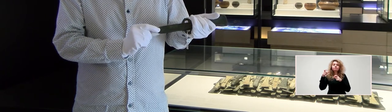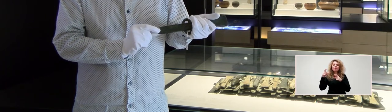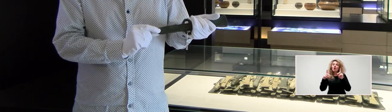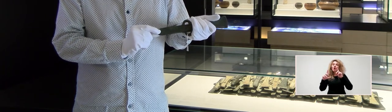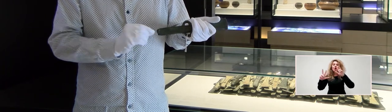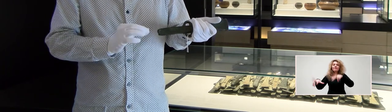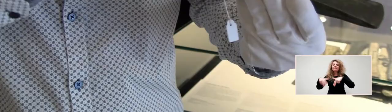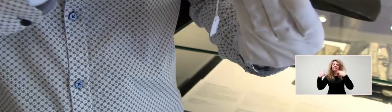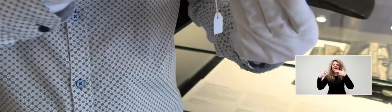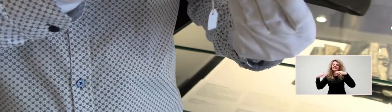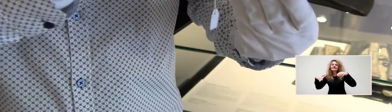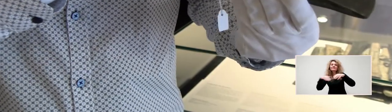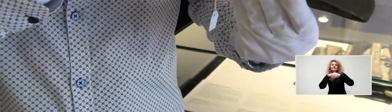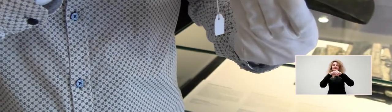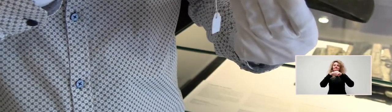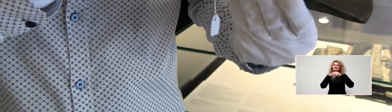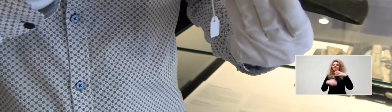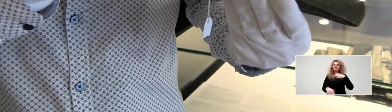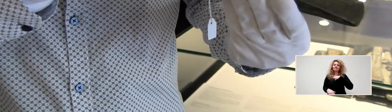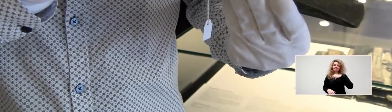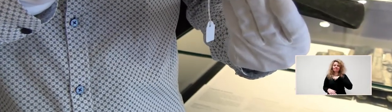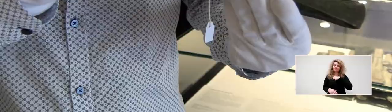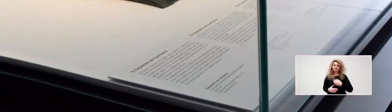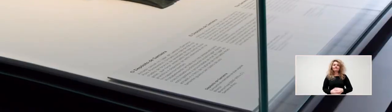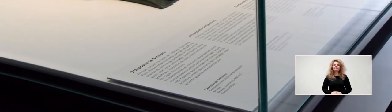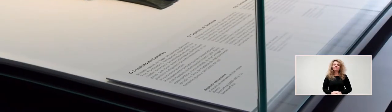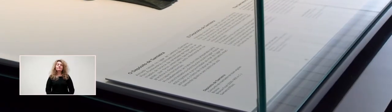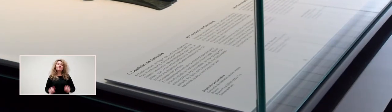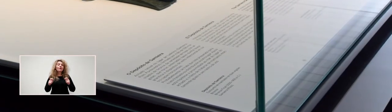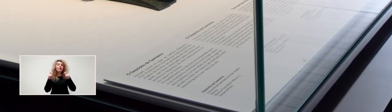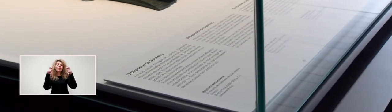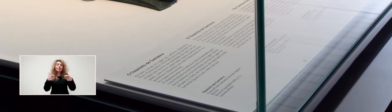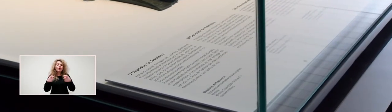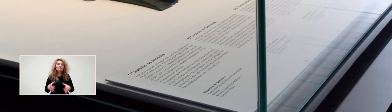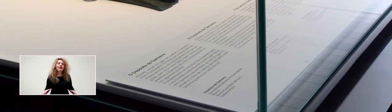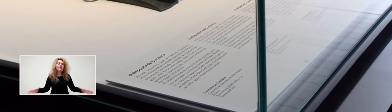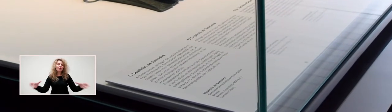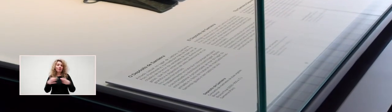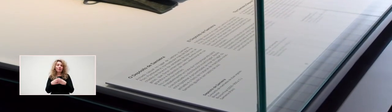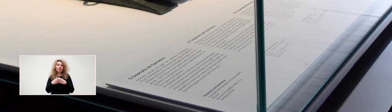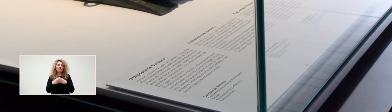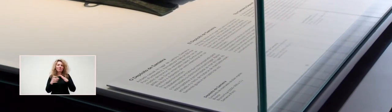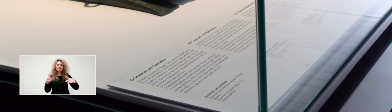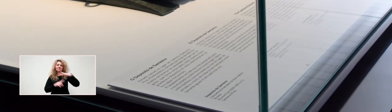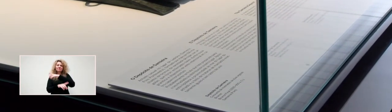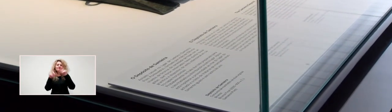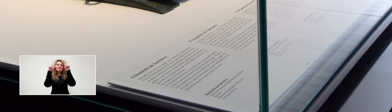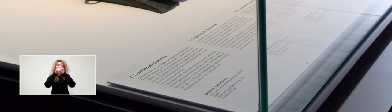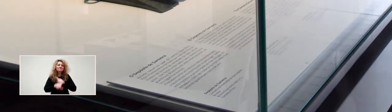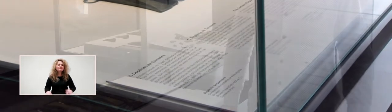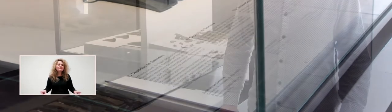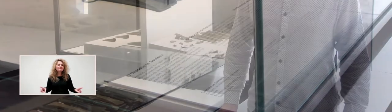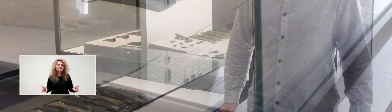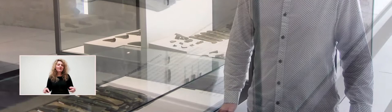tan engrosado que non permitiría que fosen enmangadas. Un dos factores que dota a este conxunto da aureola